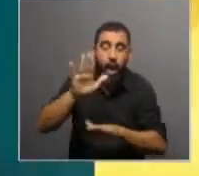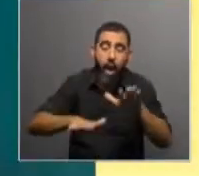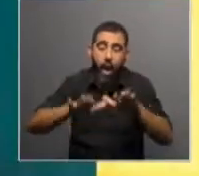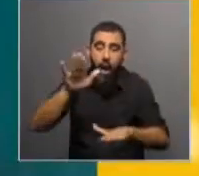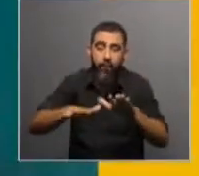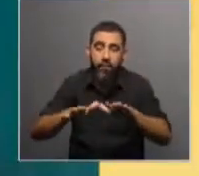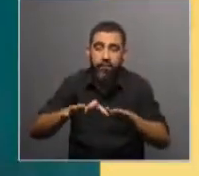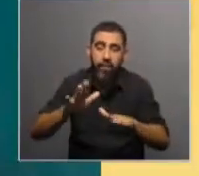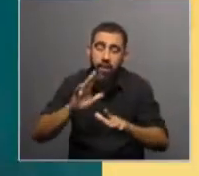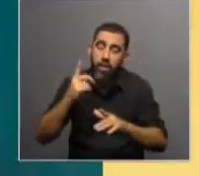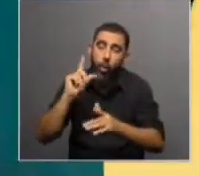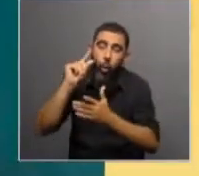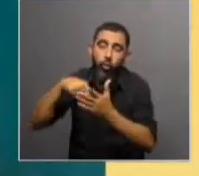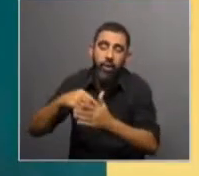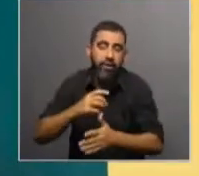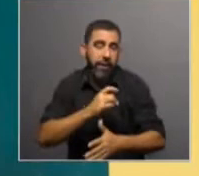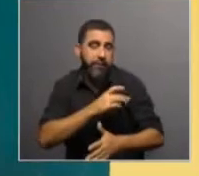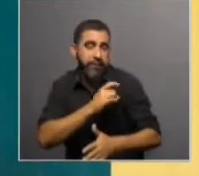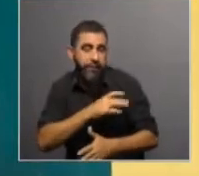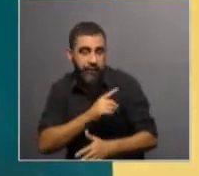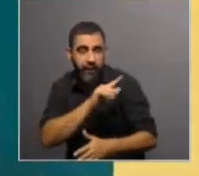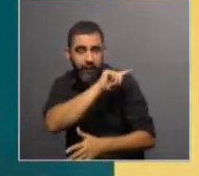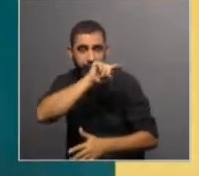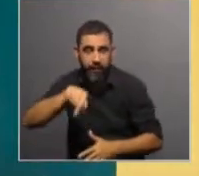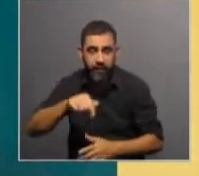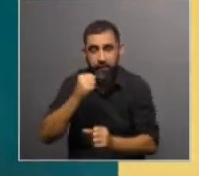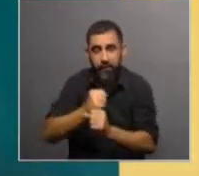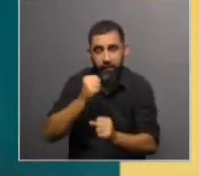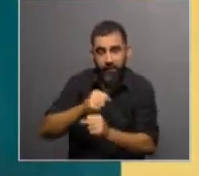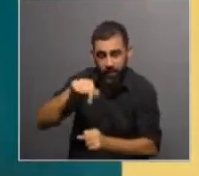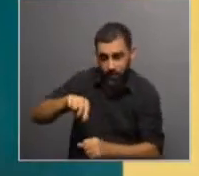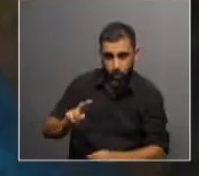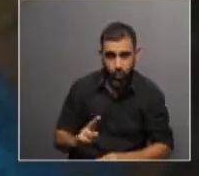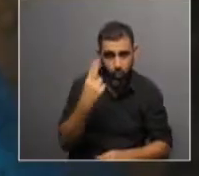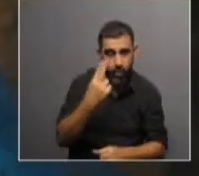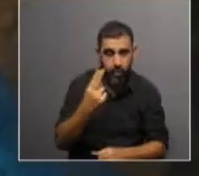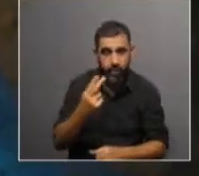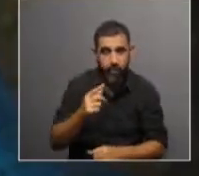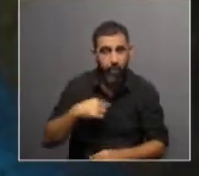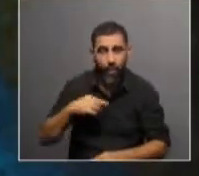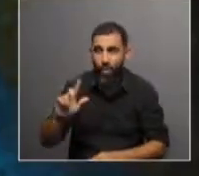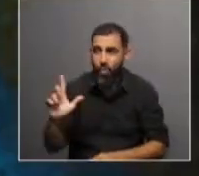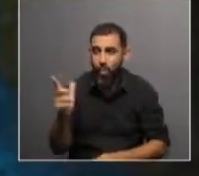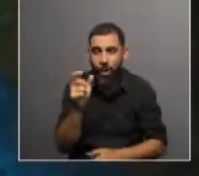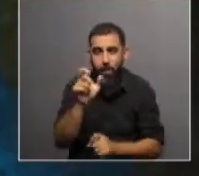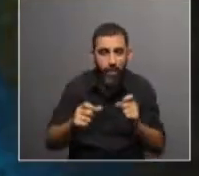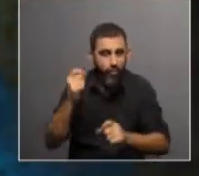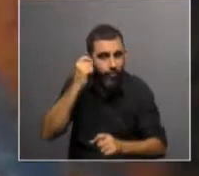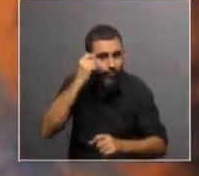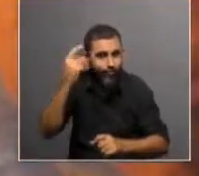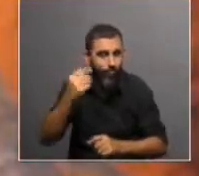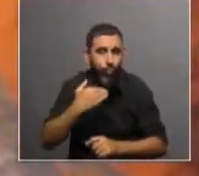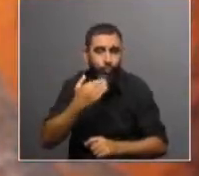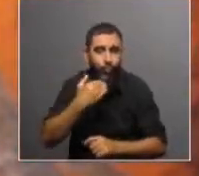que contratar, usualmente de Chile, vienen soldadores a trabajar aquí al Uruguay, mientras no tenemos ese personal